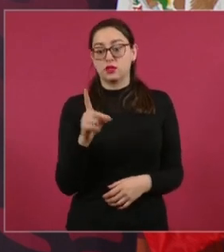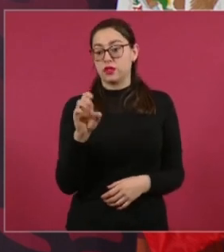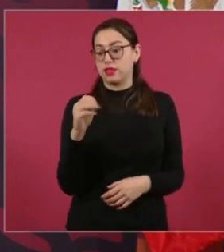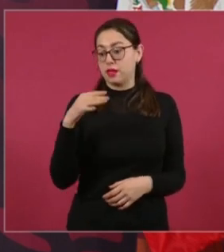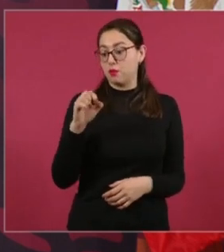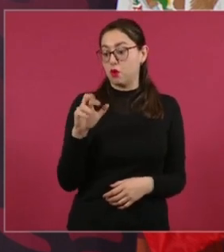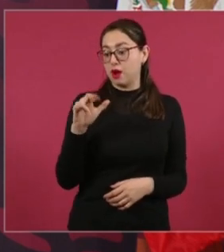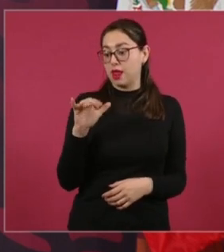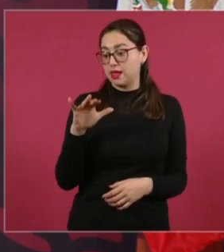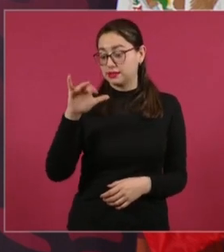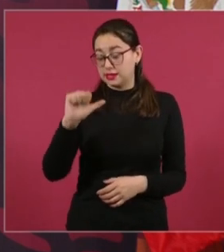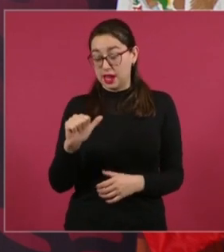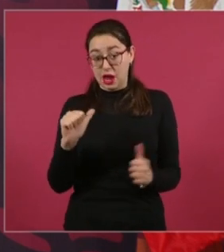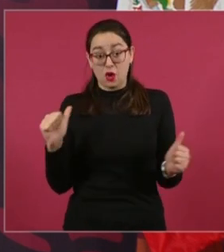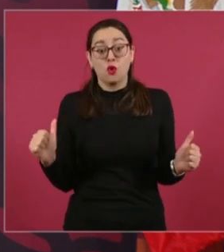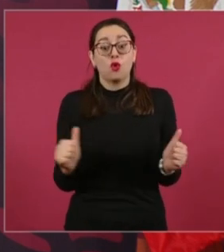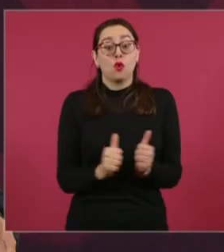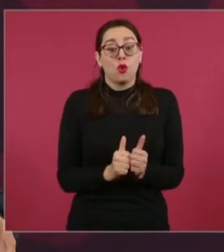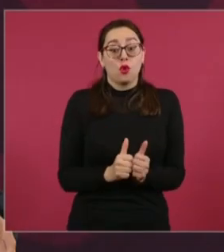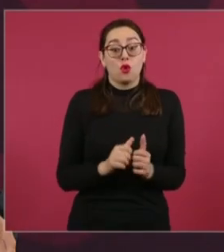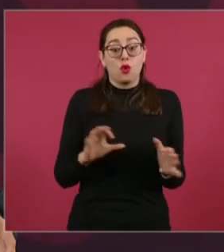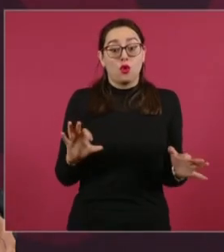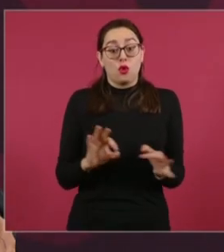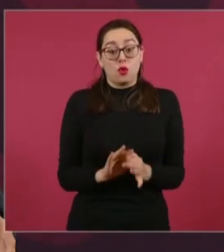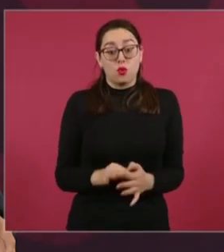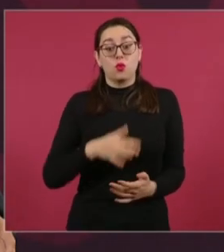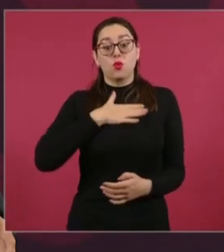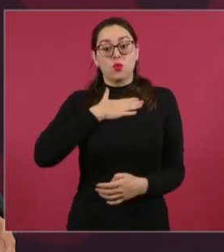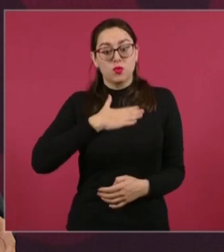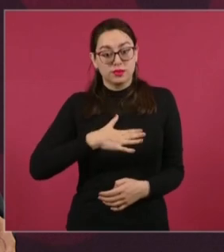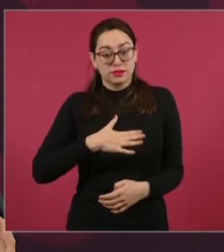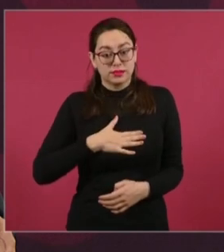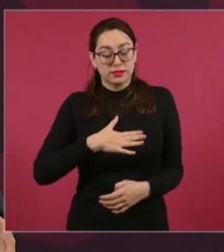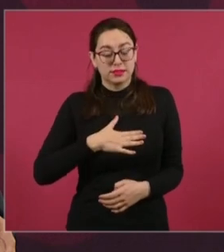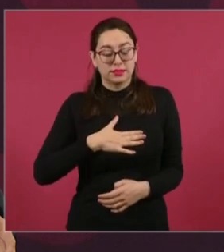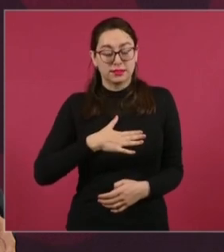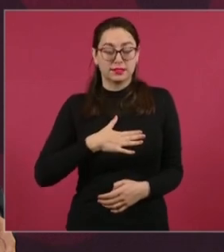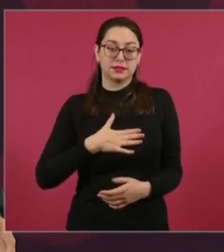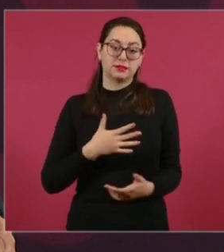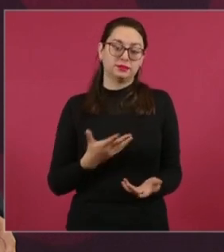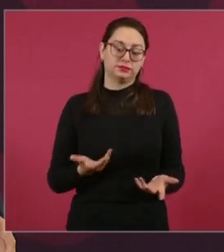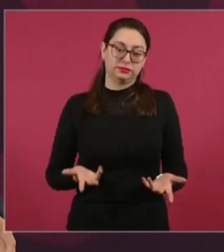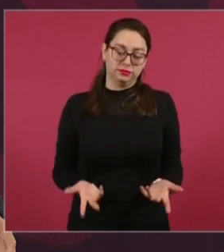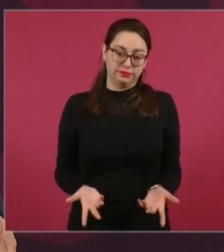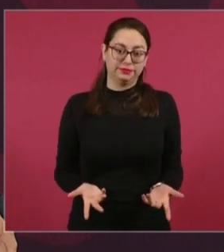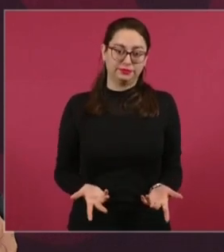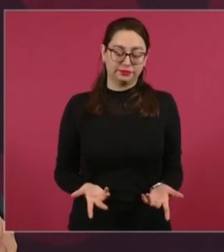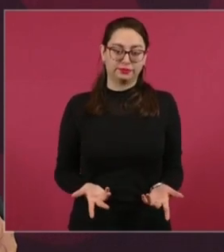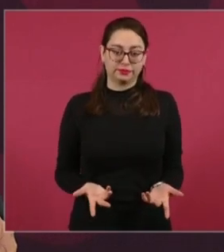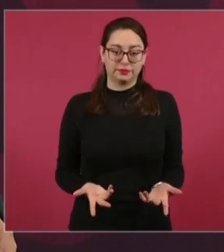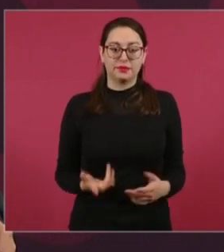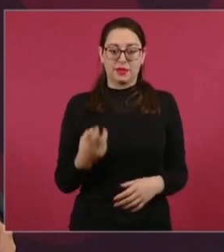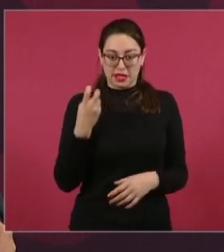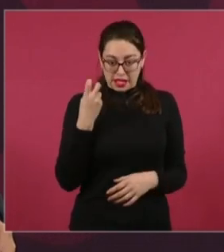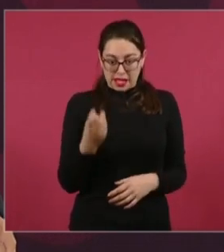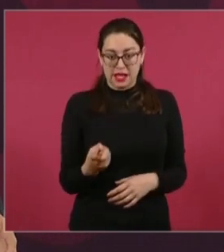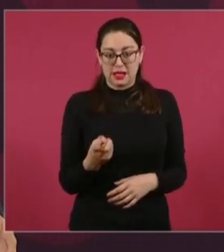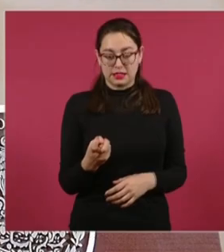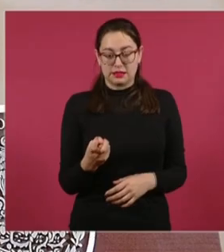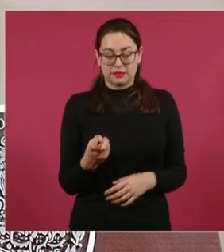entonces es